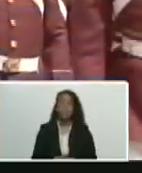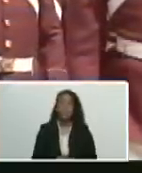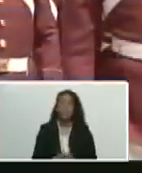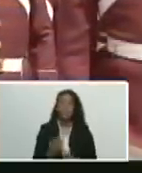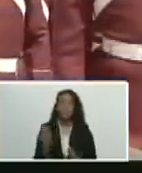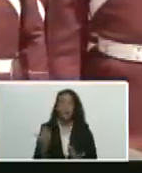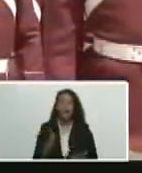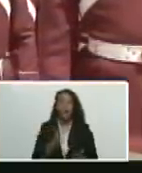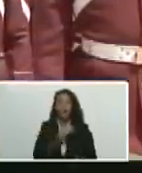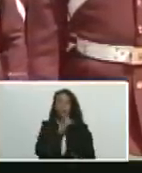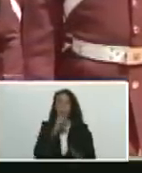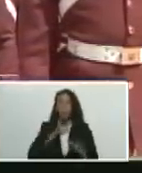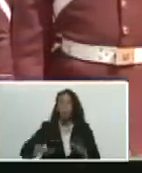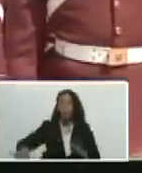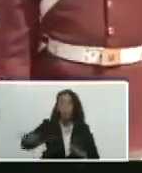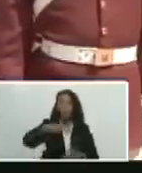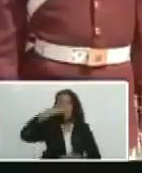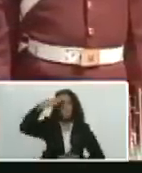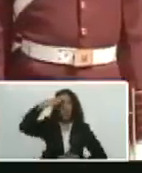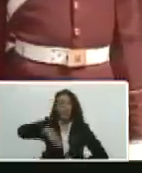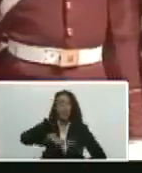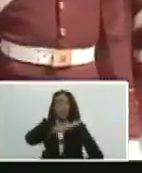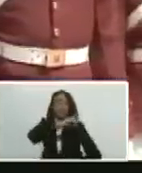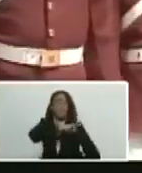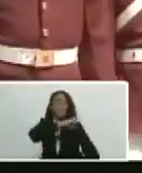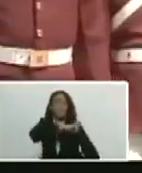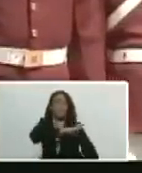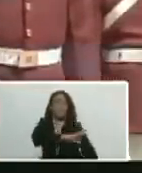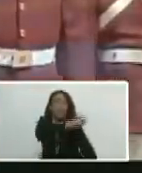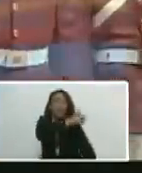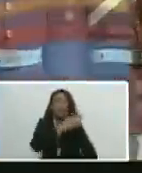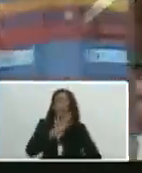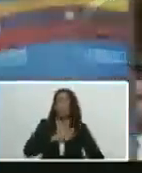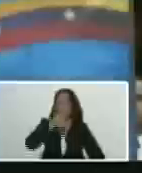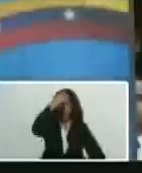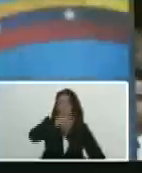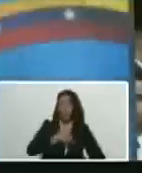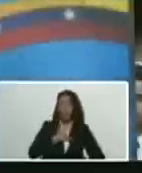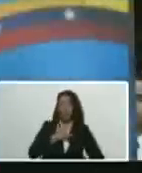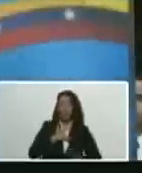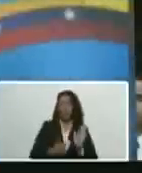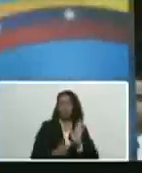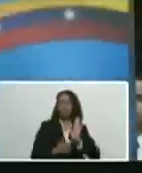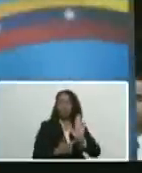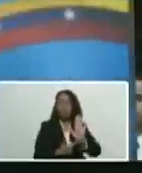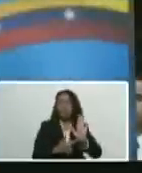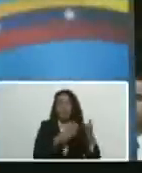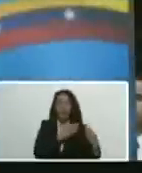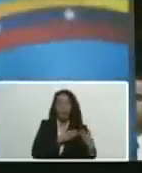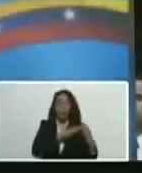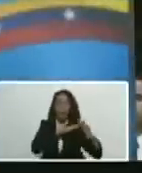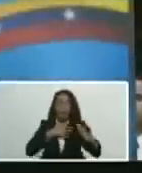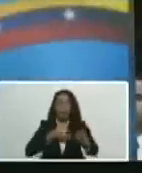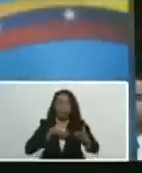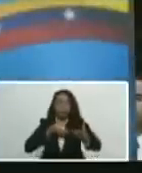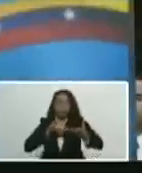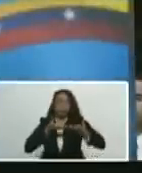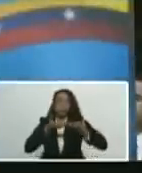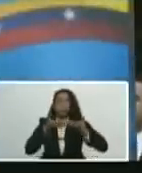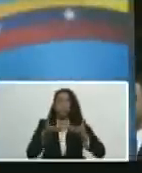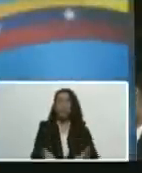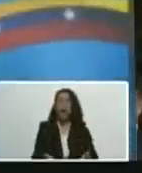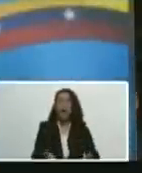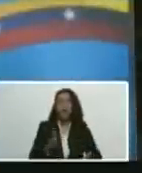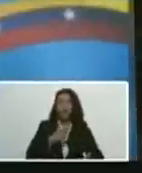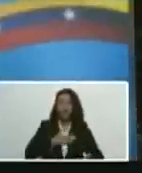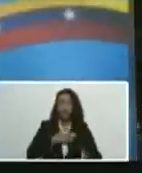En nombre de todos los señores mayores generales y el mío propio, quienes entregamos el comando,